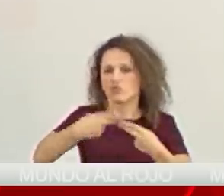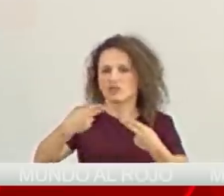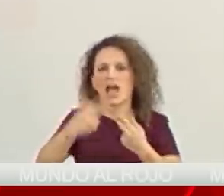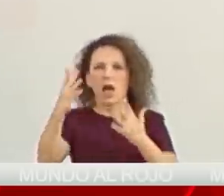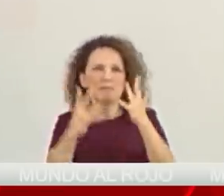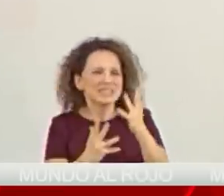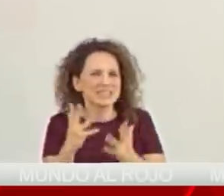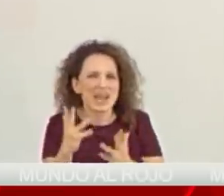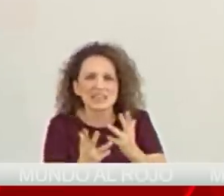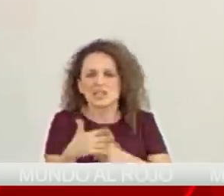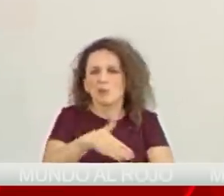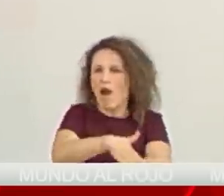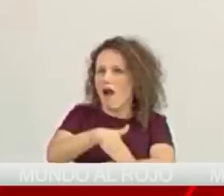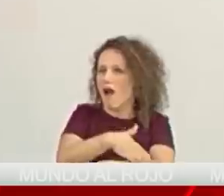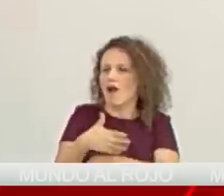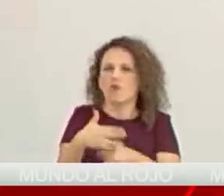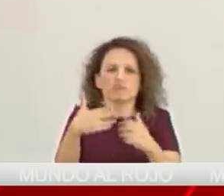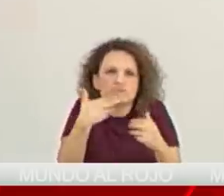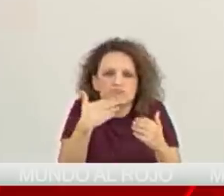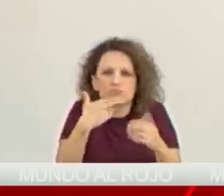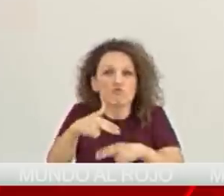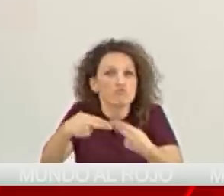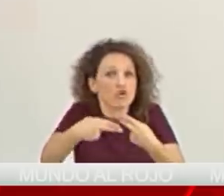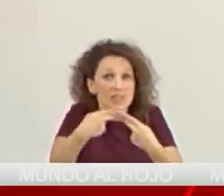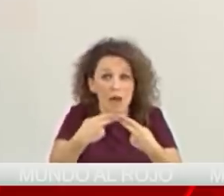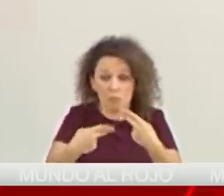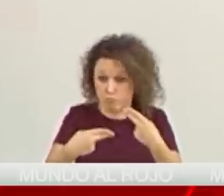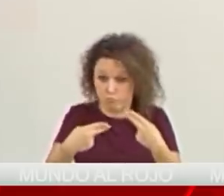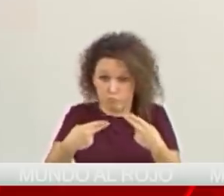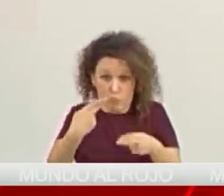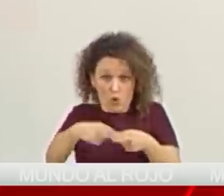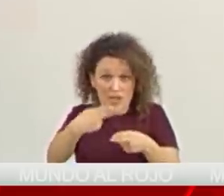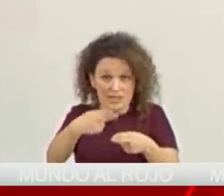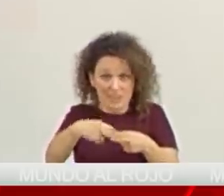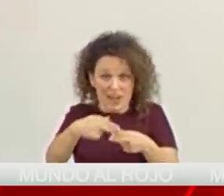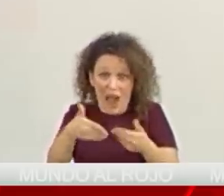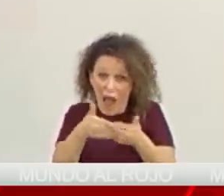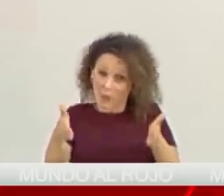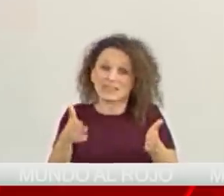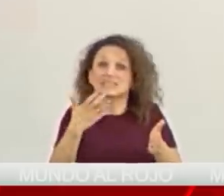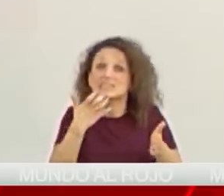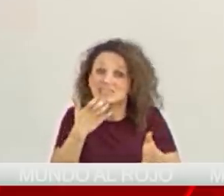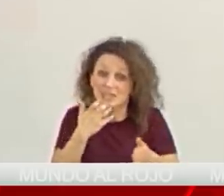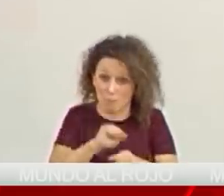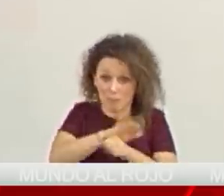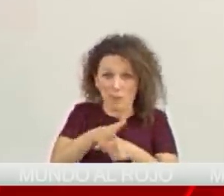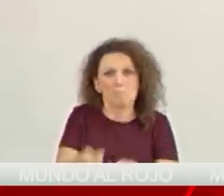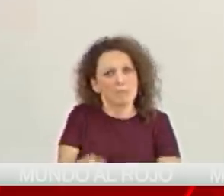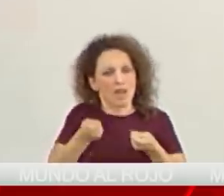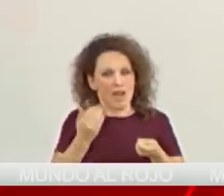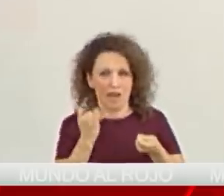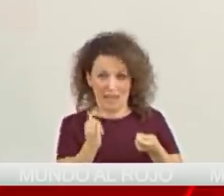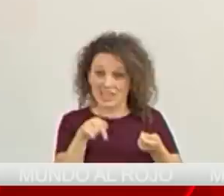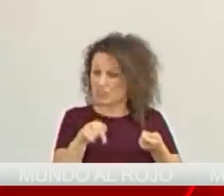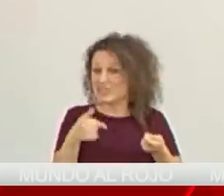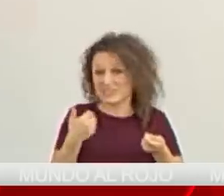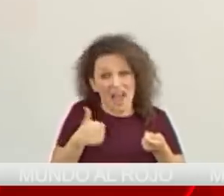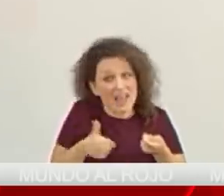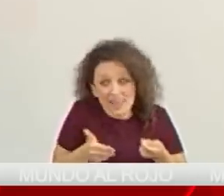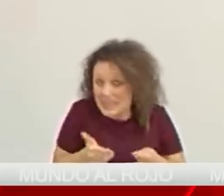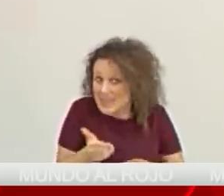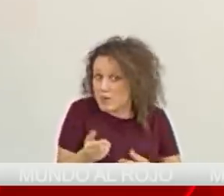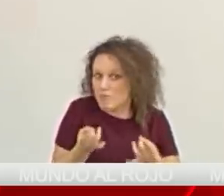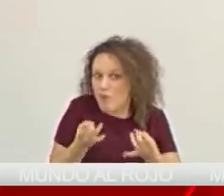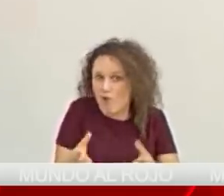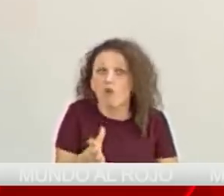25 el lunes donde se filtró todo el documento que había